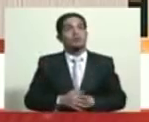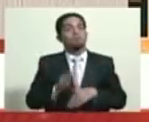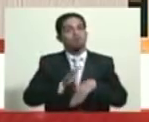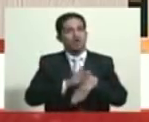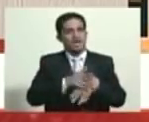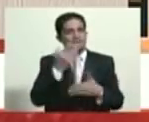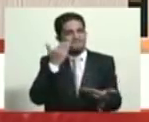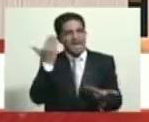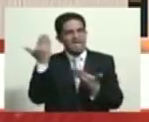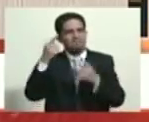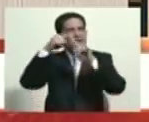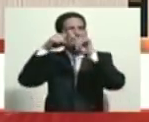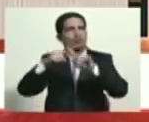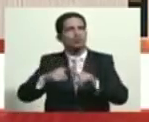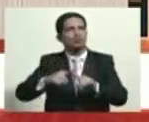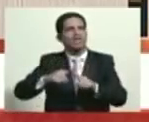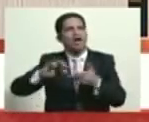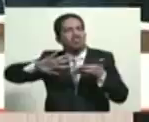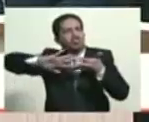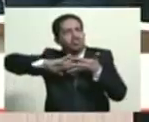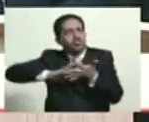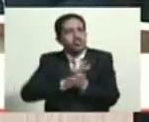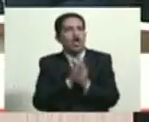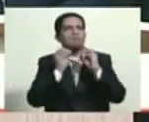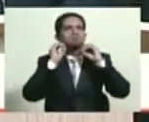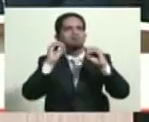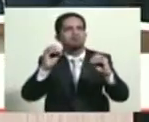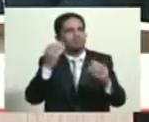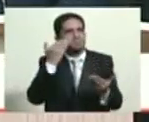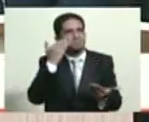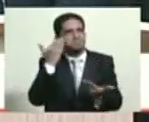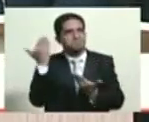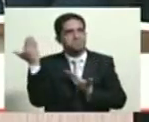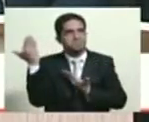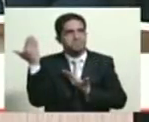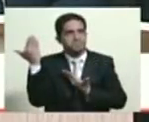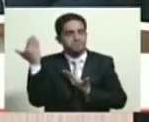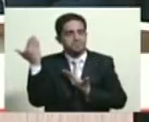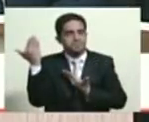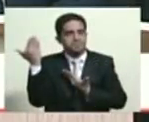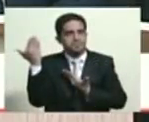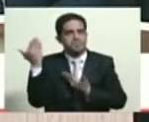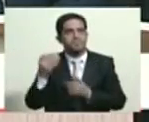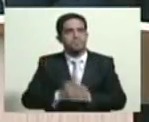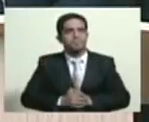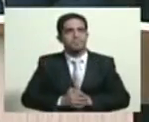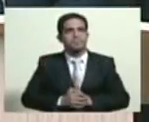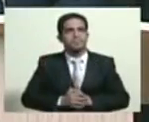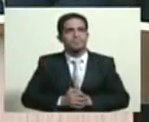quedaron los patios de transmisión y de regulación.